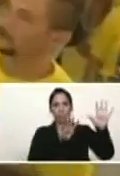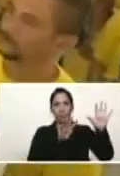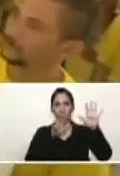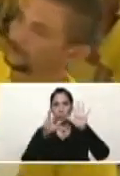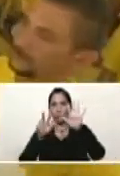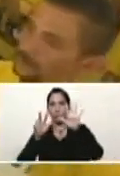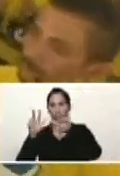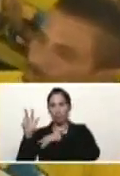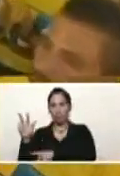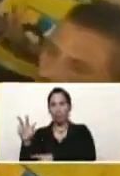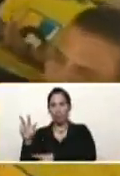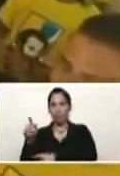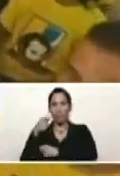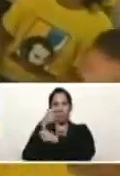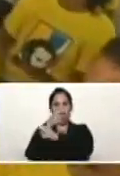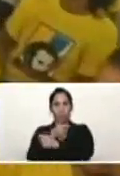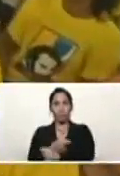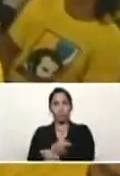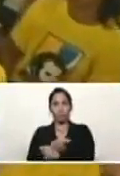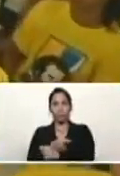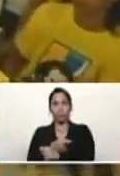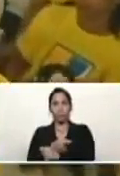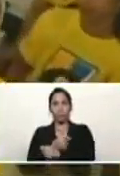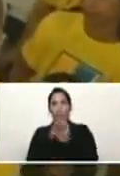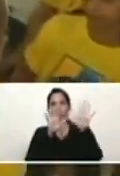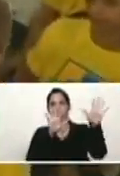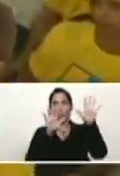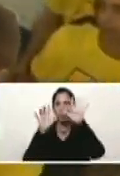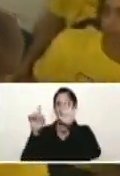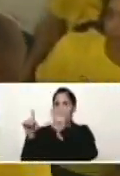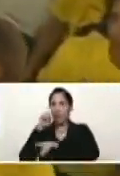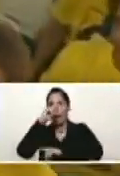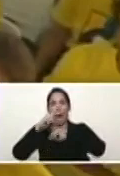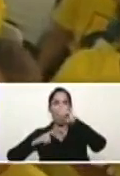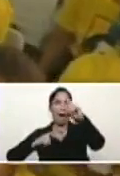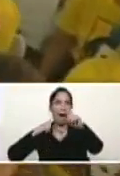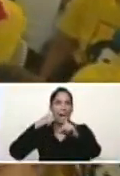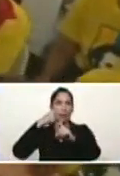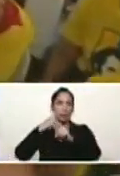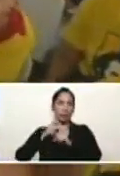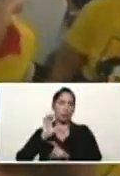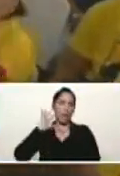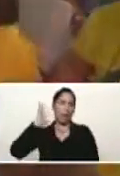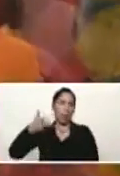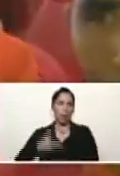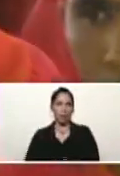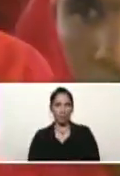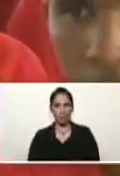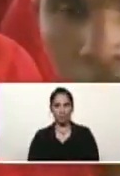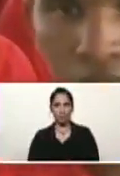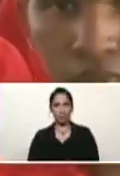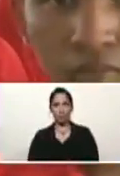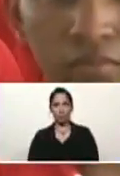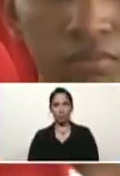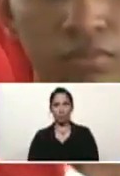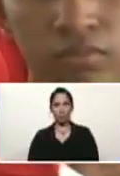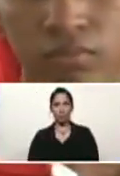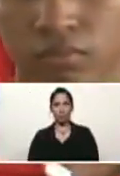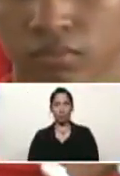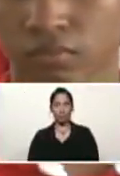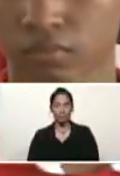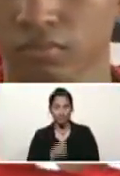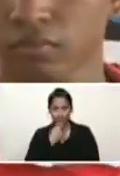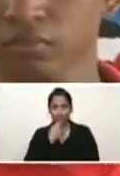1.128.983 bachilleres graduados en 16 años. Naguará. ¿Ah? ¡Qué